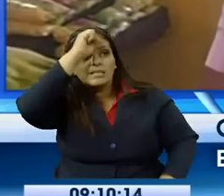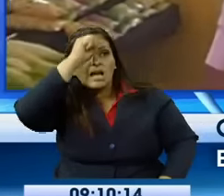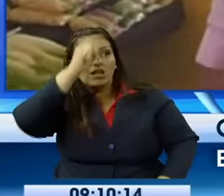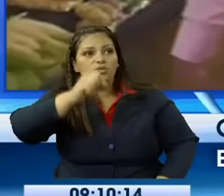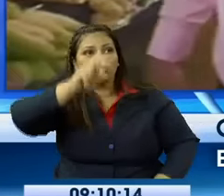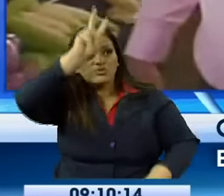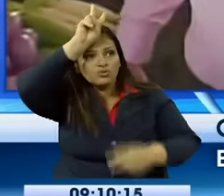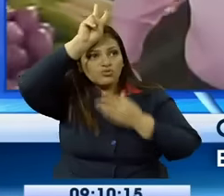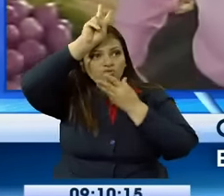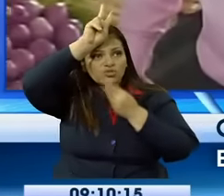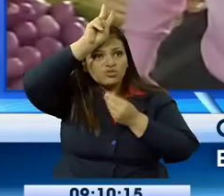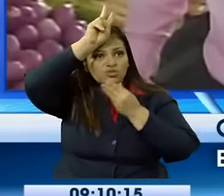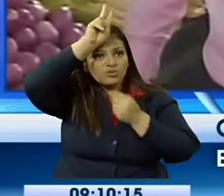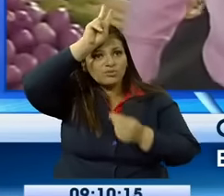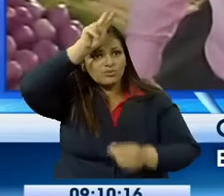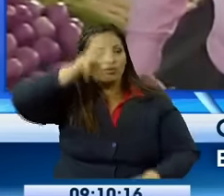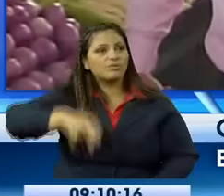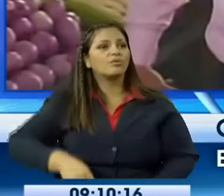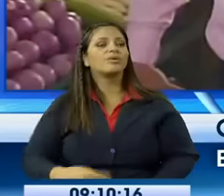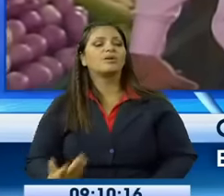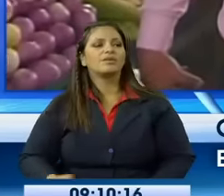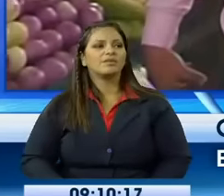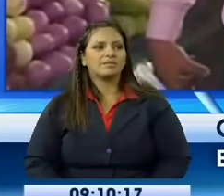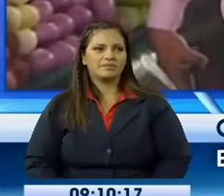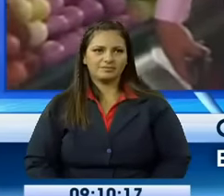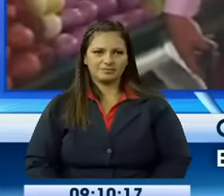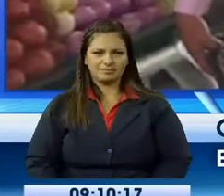ella compra también hace seco de chivo riquísimo.